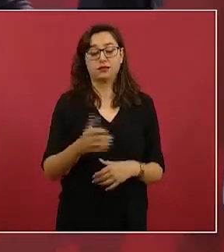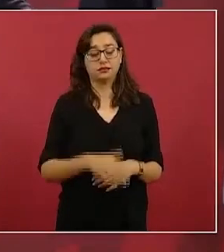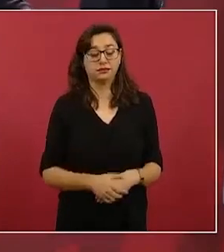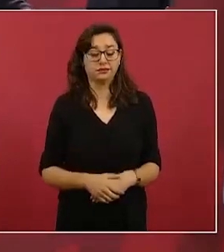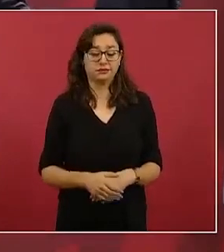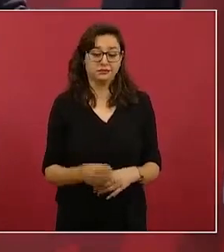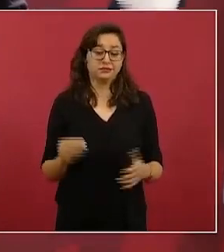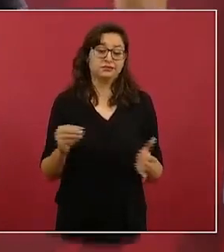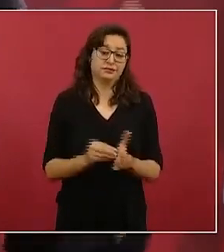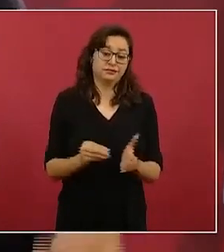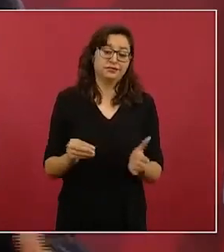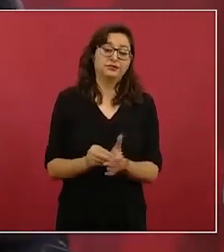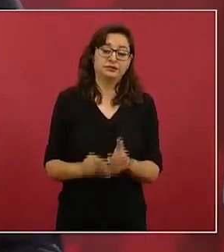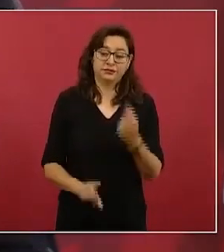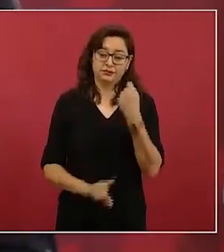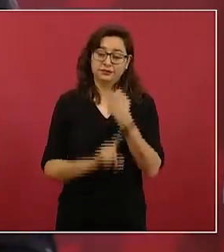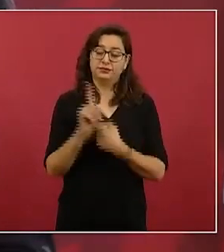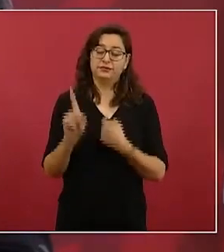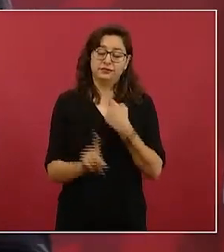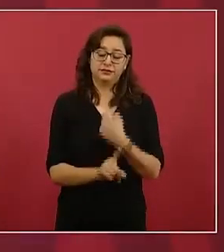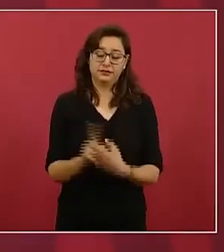existe esa enorme deuda.